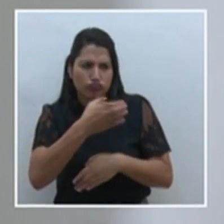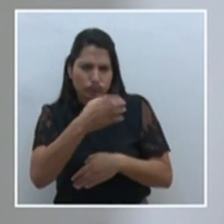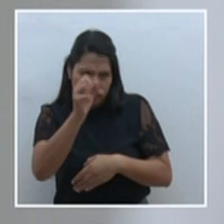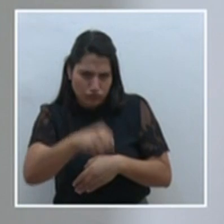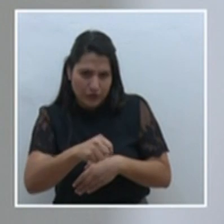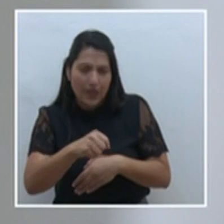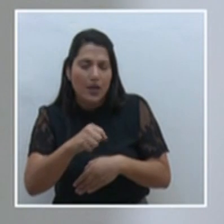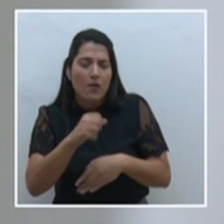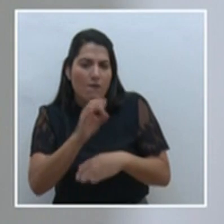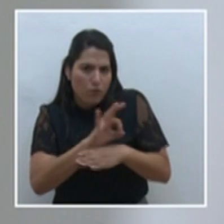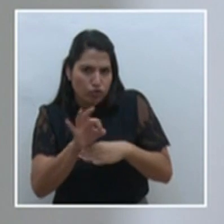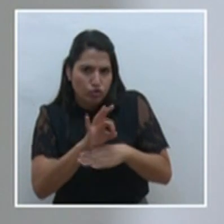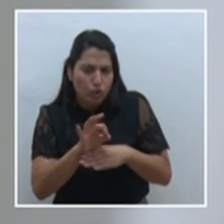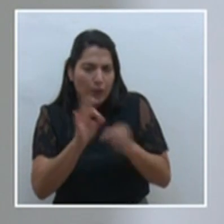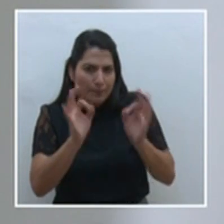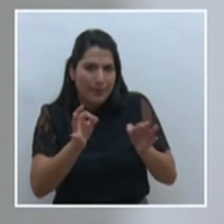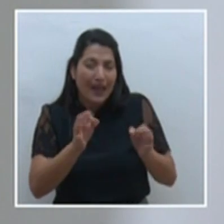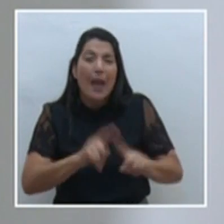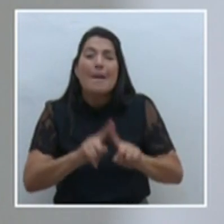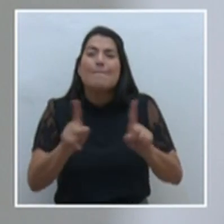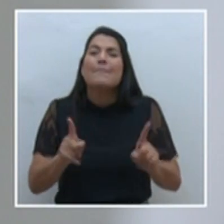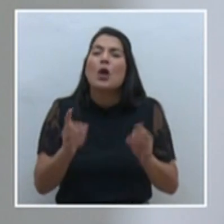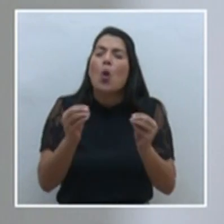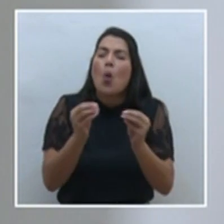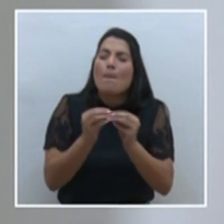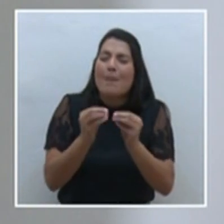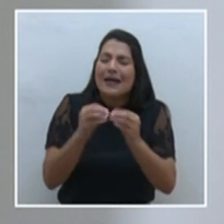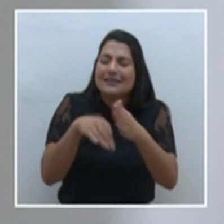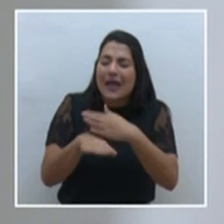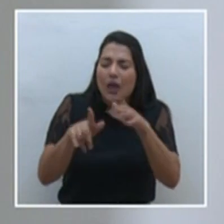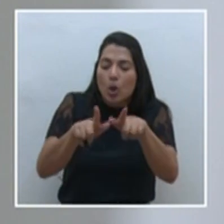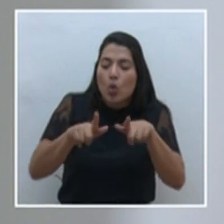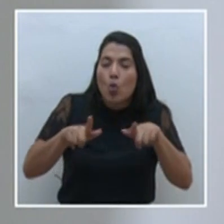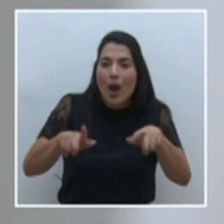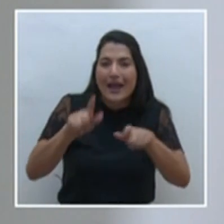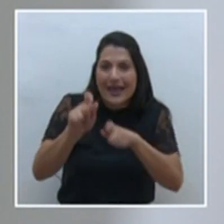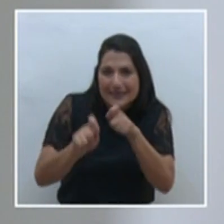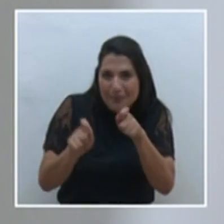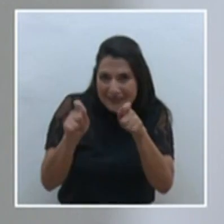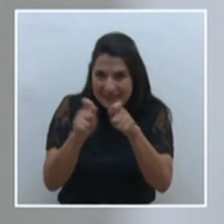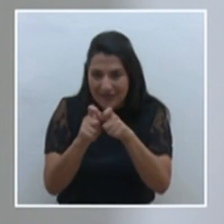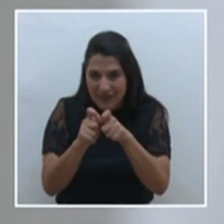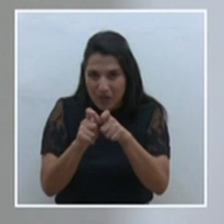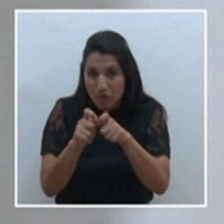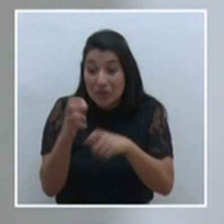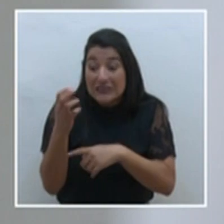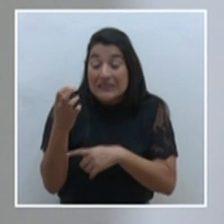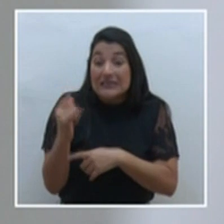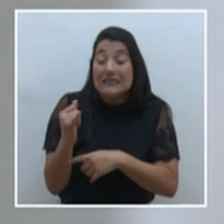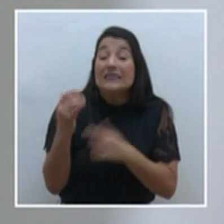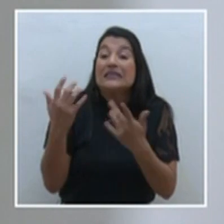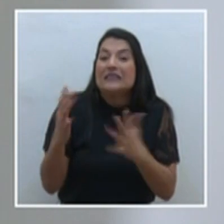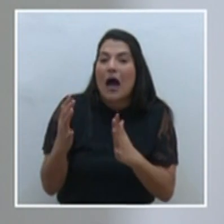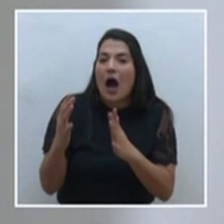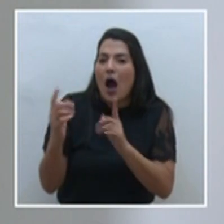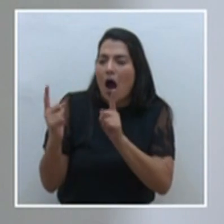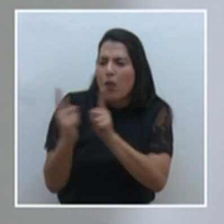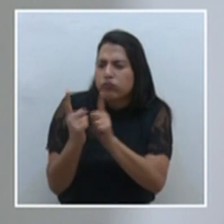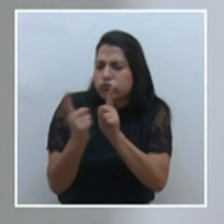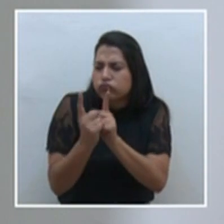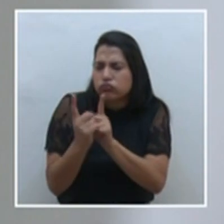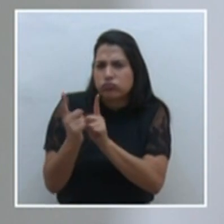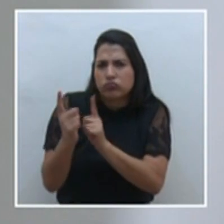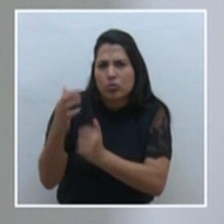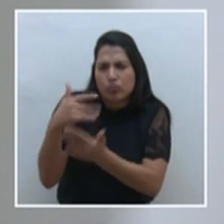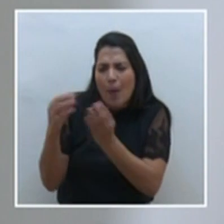sobre todo en escenarios más específicos, cuando haya un compartir un poco más cercano, como lo